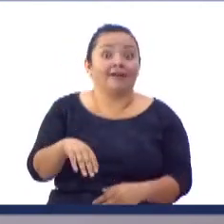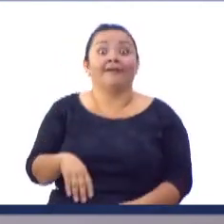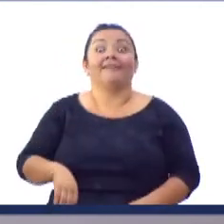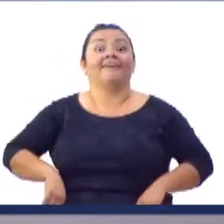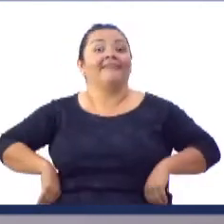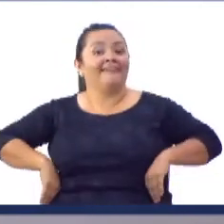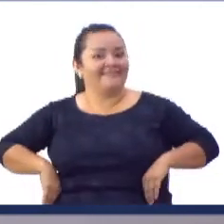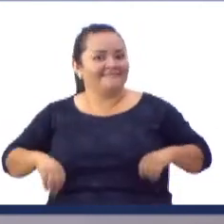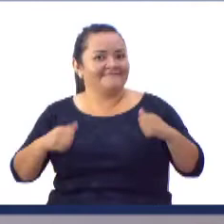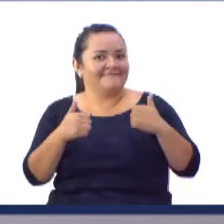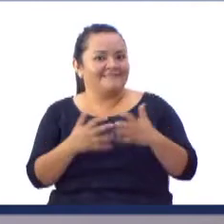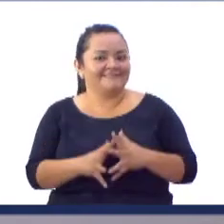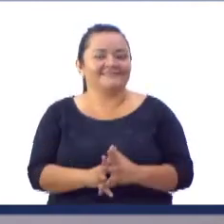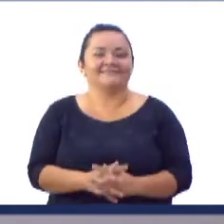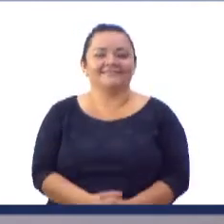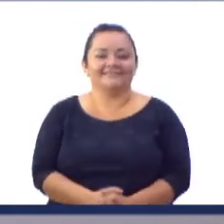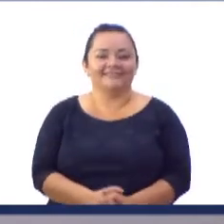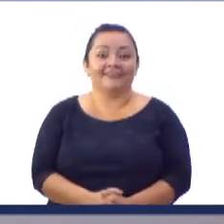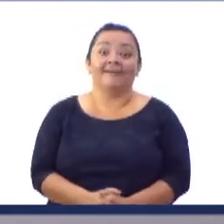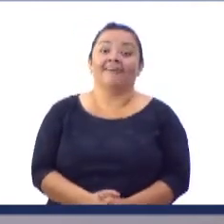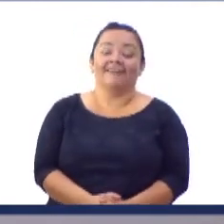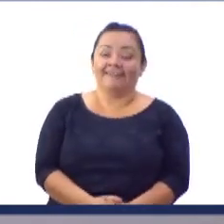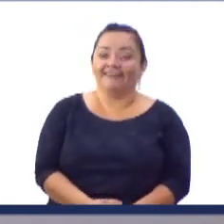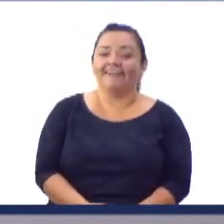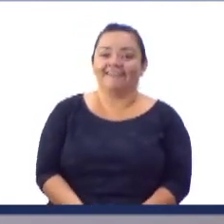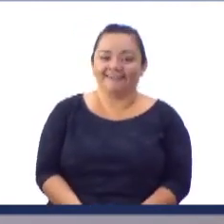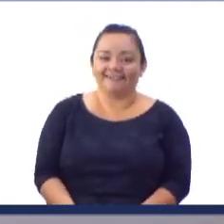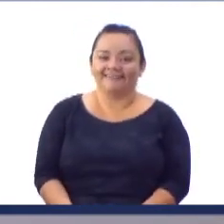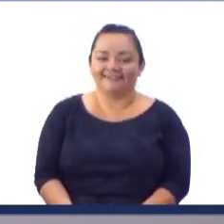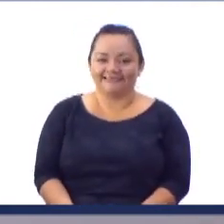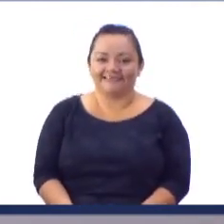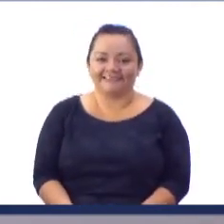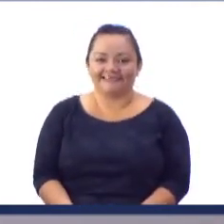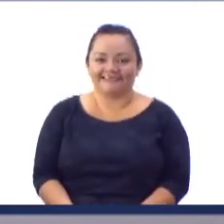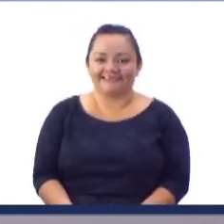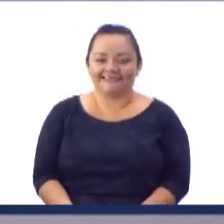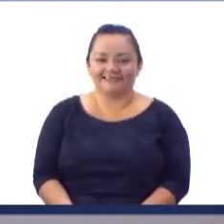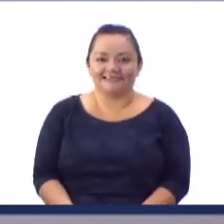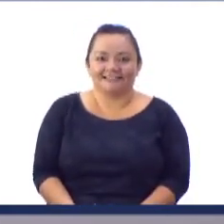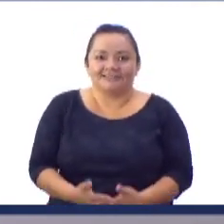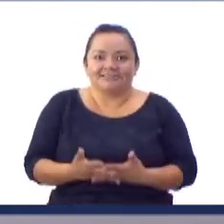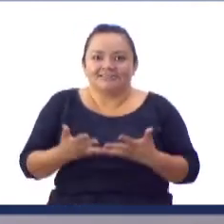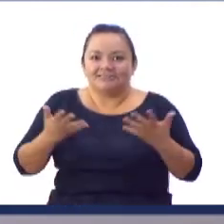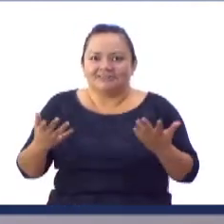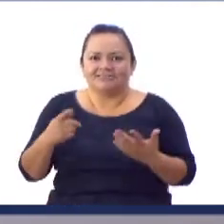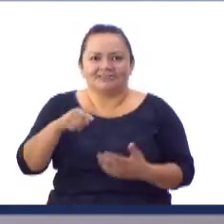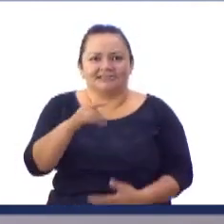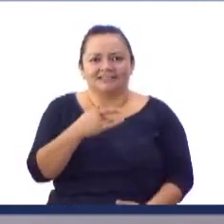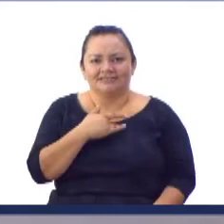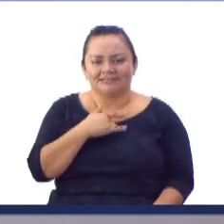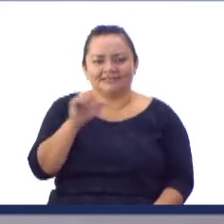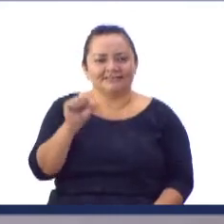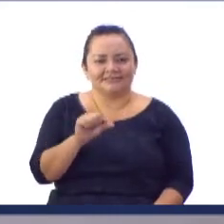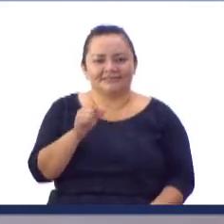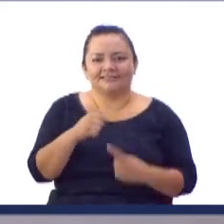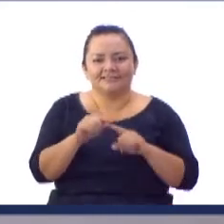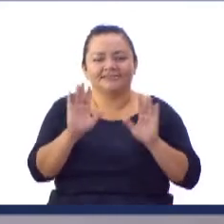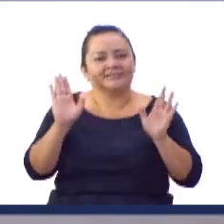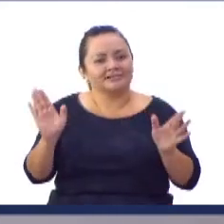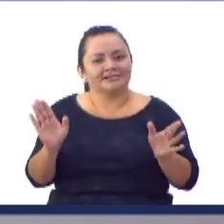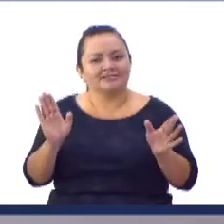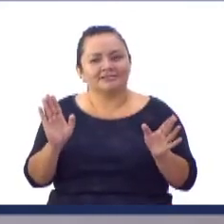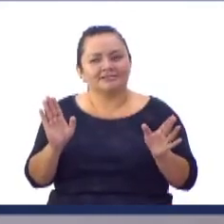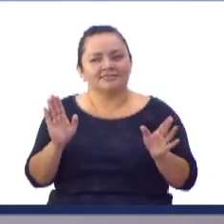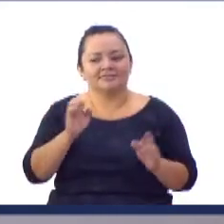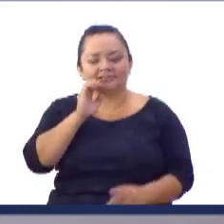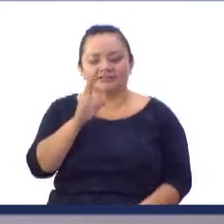maya vaya entonces se siente mal pero jesús aquí no